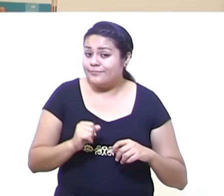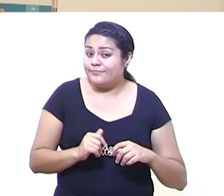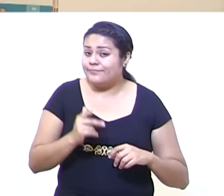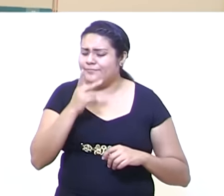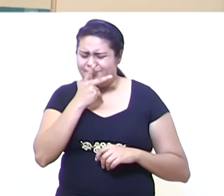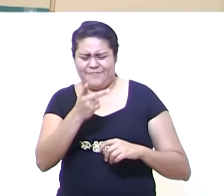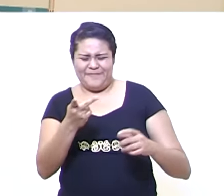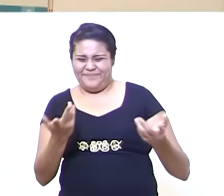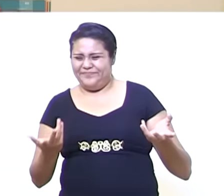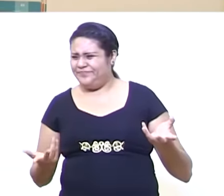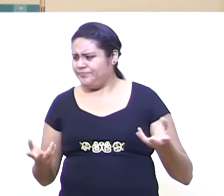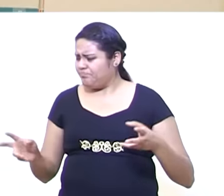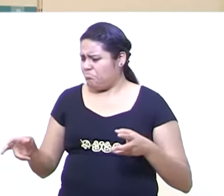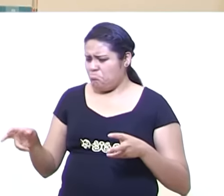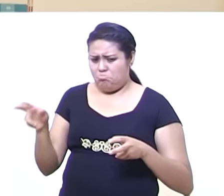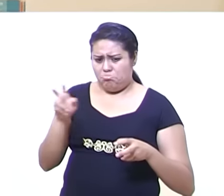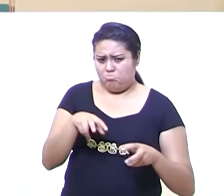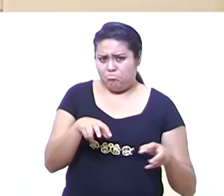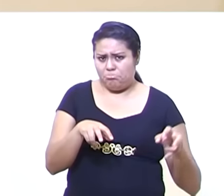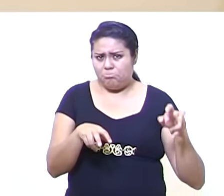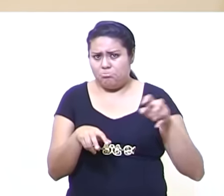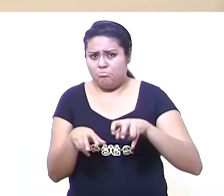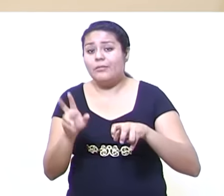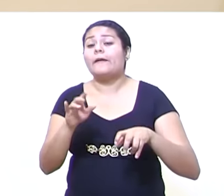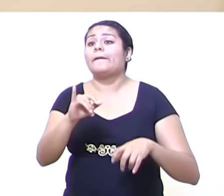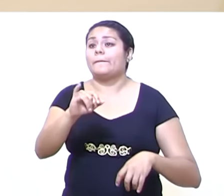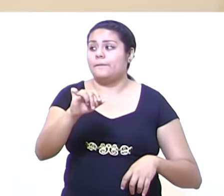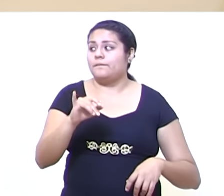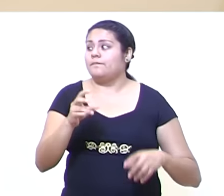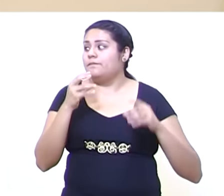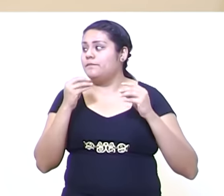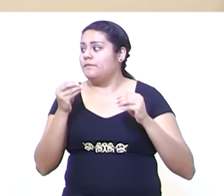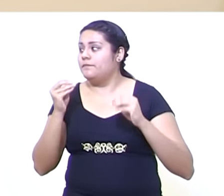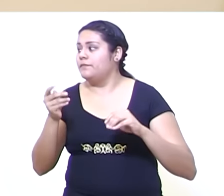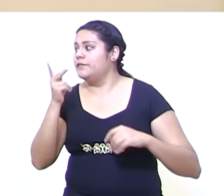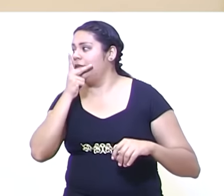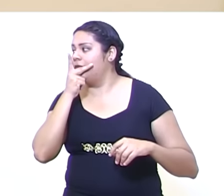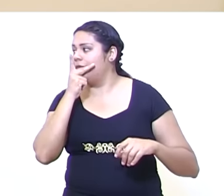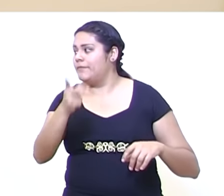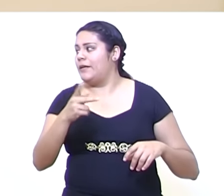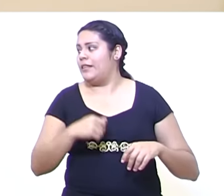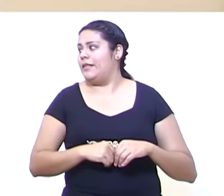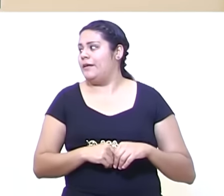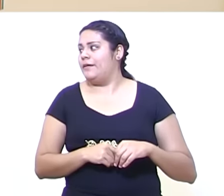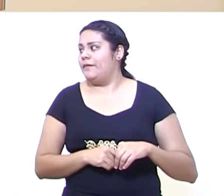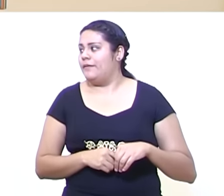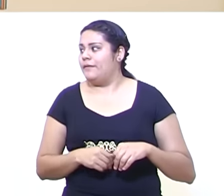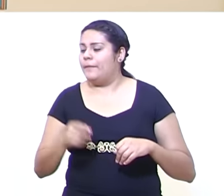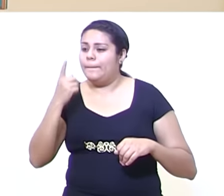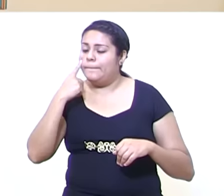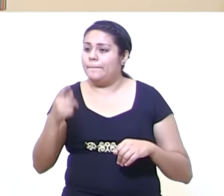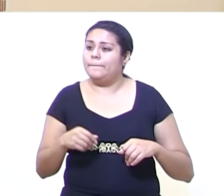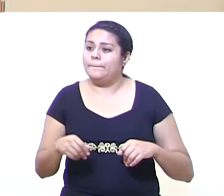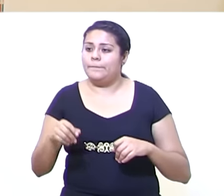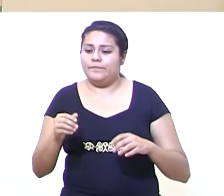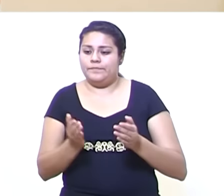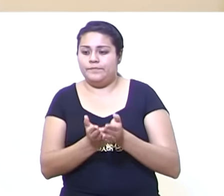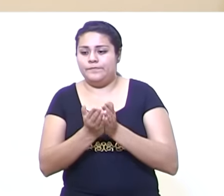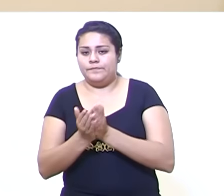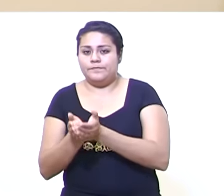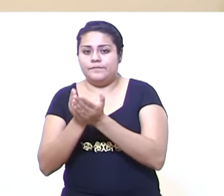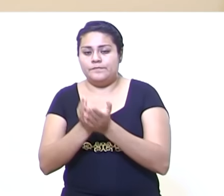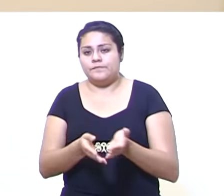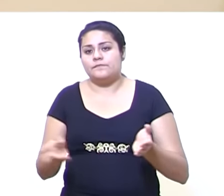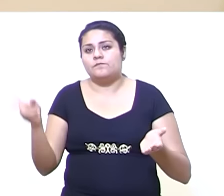¿Cómo? ¿De palabras? Sí, este navío viene cargado de palabras. En el navío se